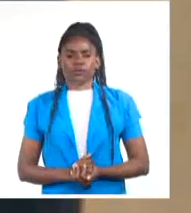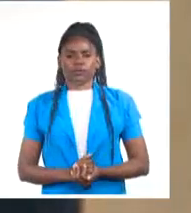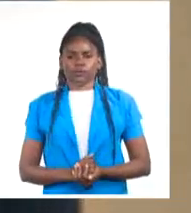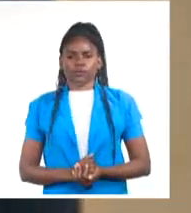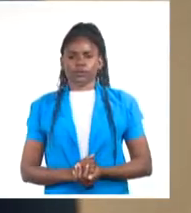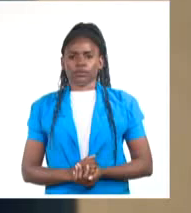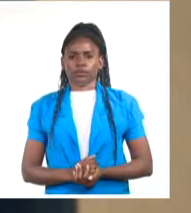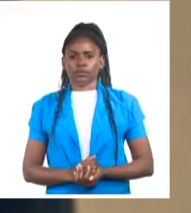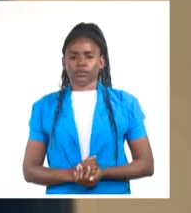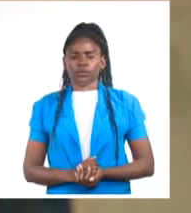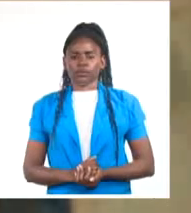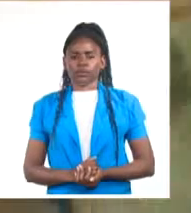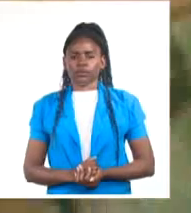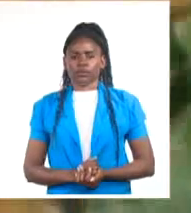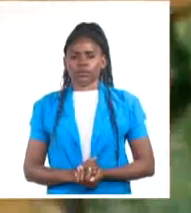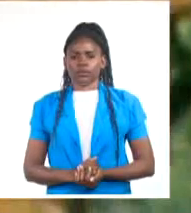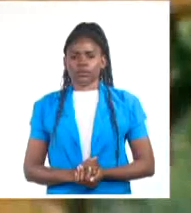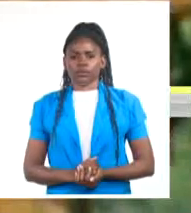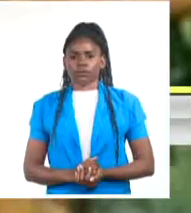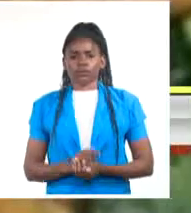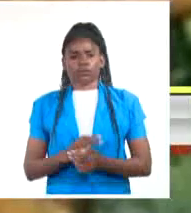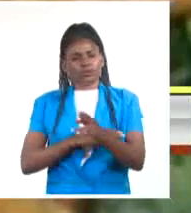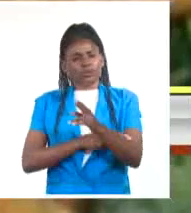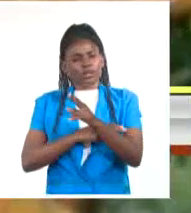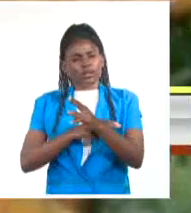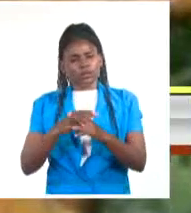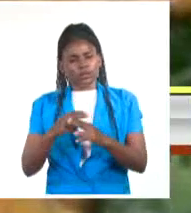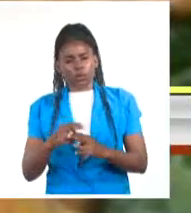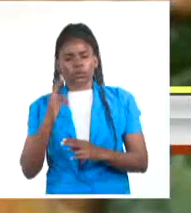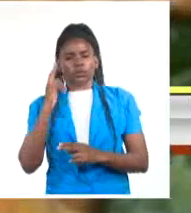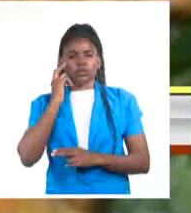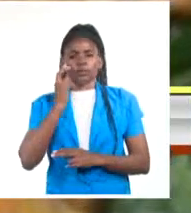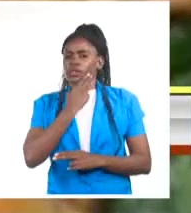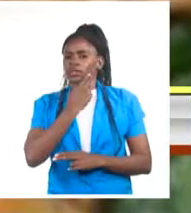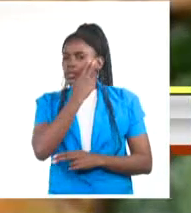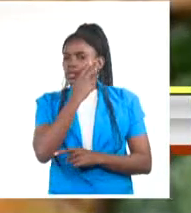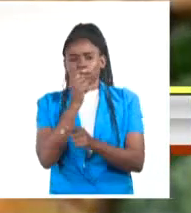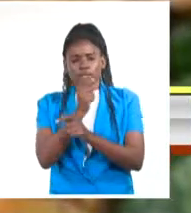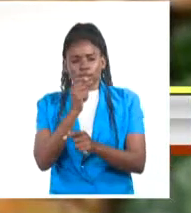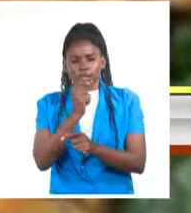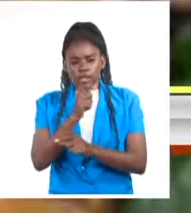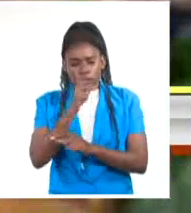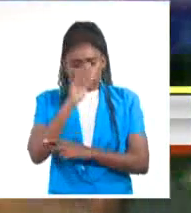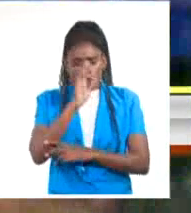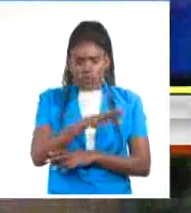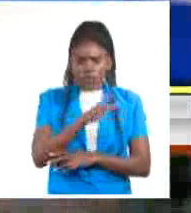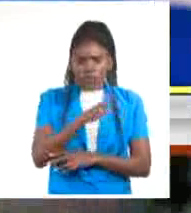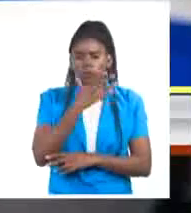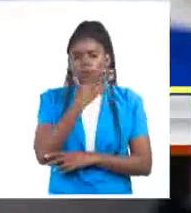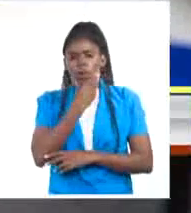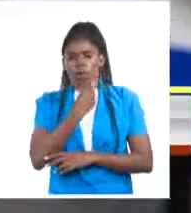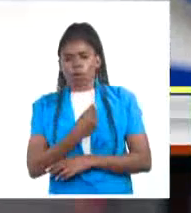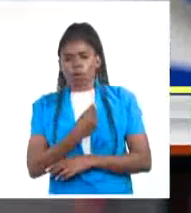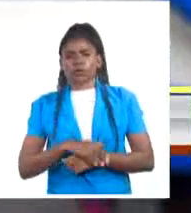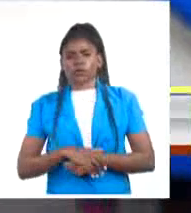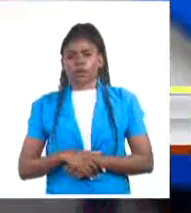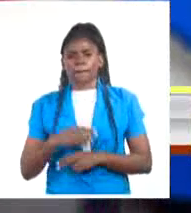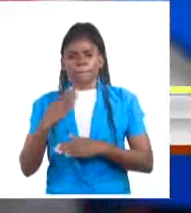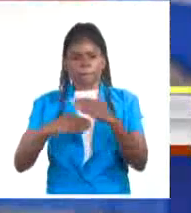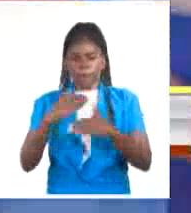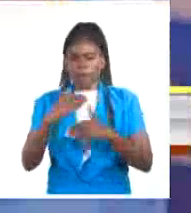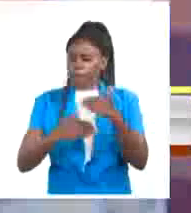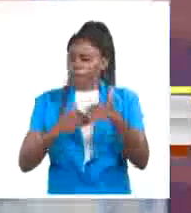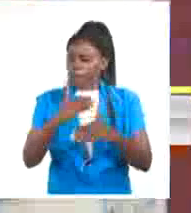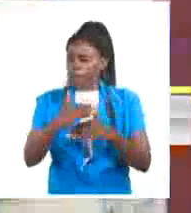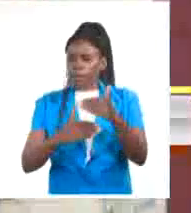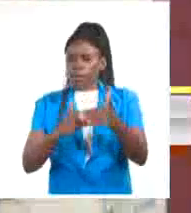¿Cuánto se hace por acercar la obra de José Martí a niños y jóvenes, a varias generaciones, para que su fuerza irradiante